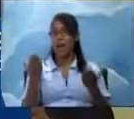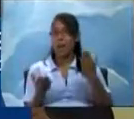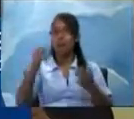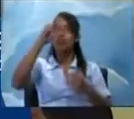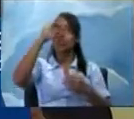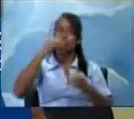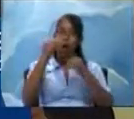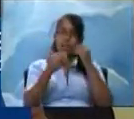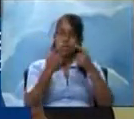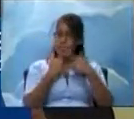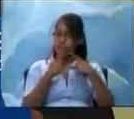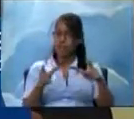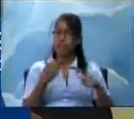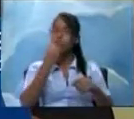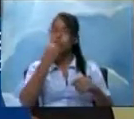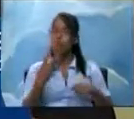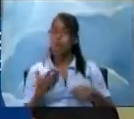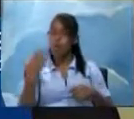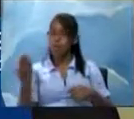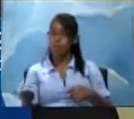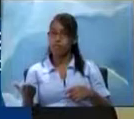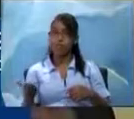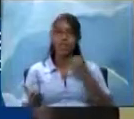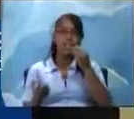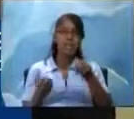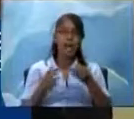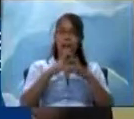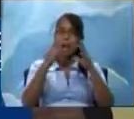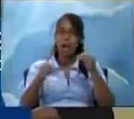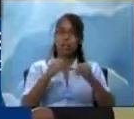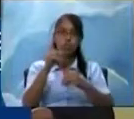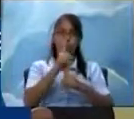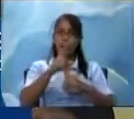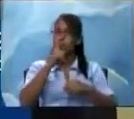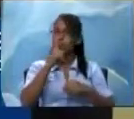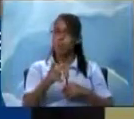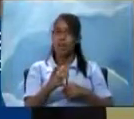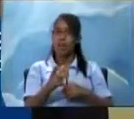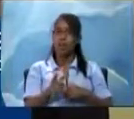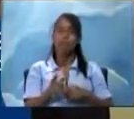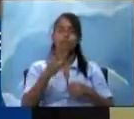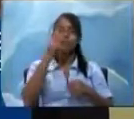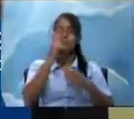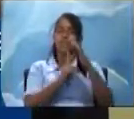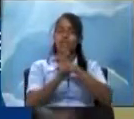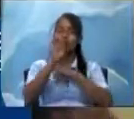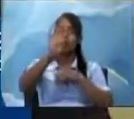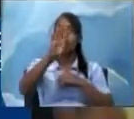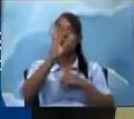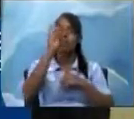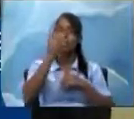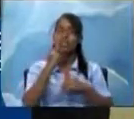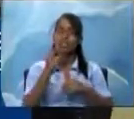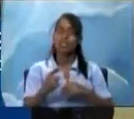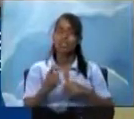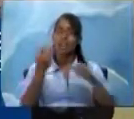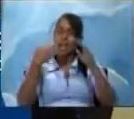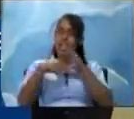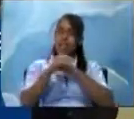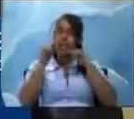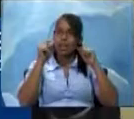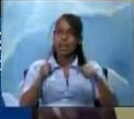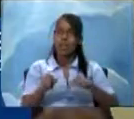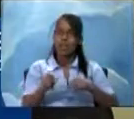Dios hace diferencia entre el que hace su obra y el que no hace su obra. Versículo 46 dice: e